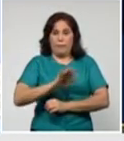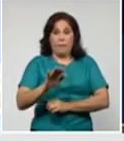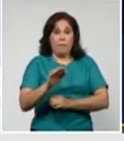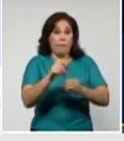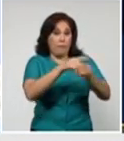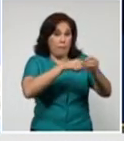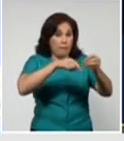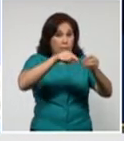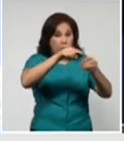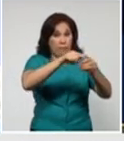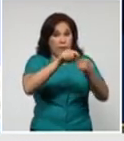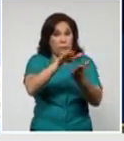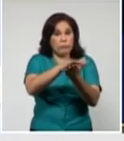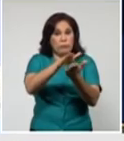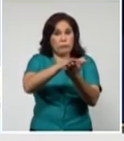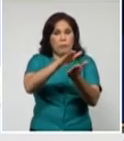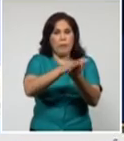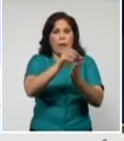se acumulan ya